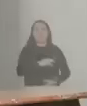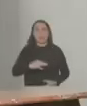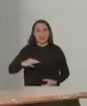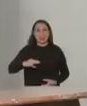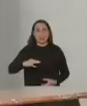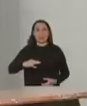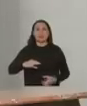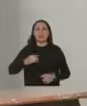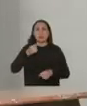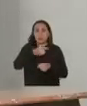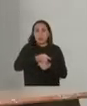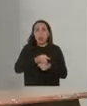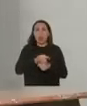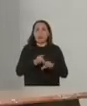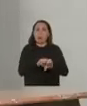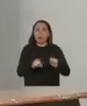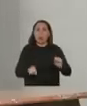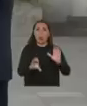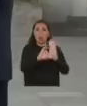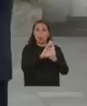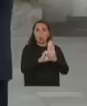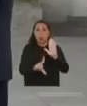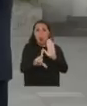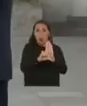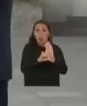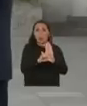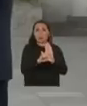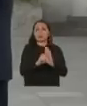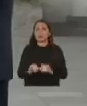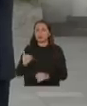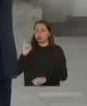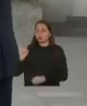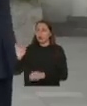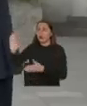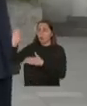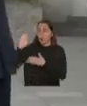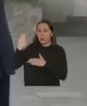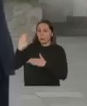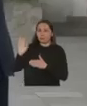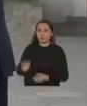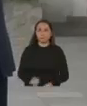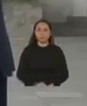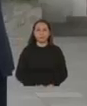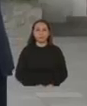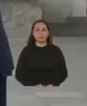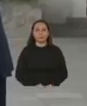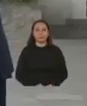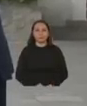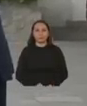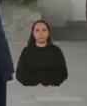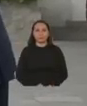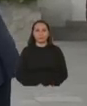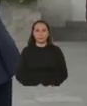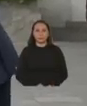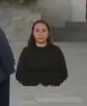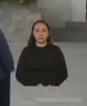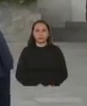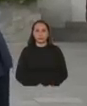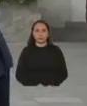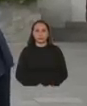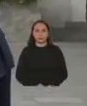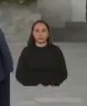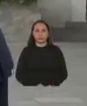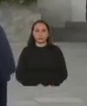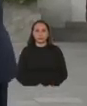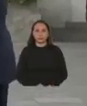que él, usted dice, senador, que habló con George Jackson y le dijo: saquemos el aborto porque nos va a generar